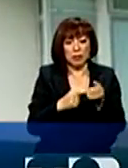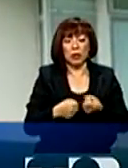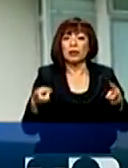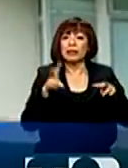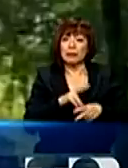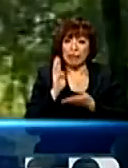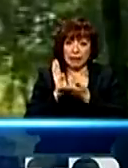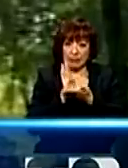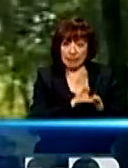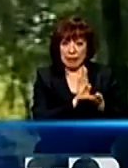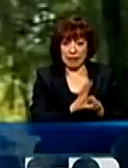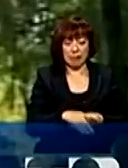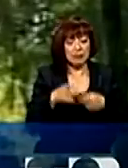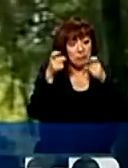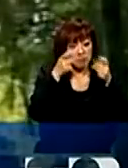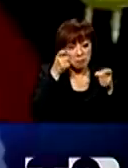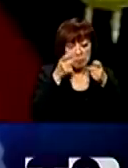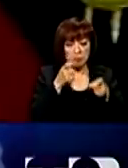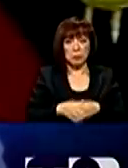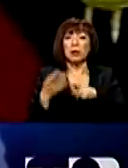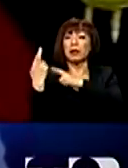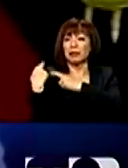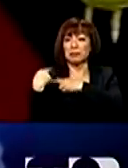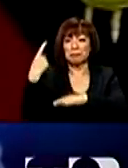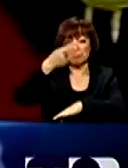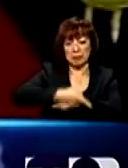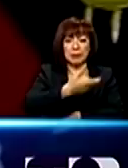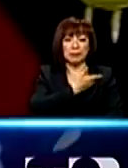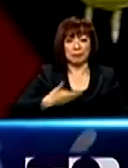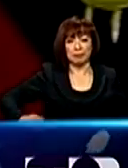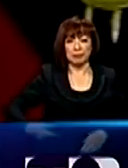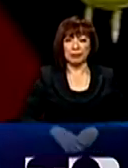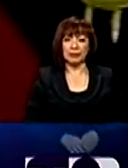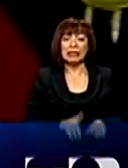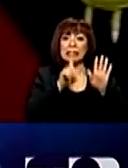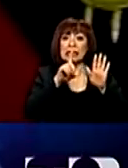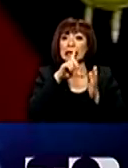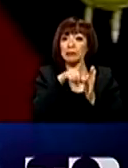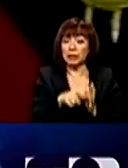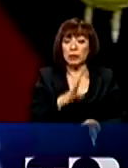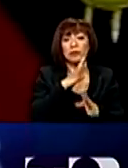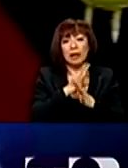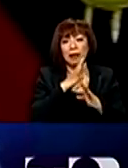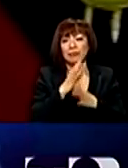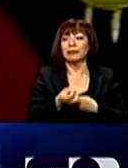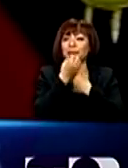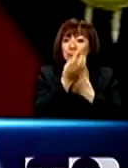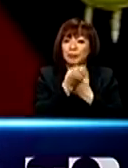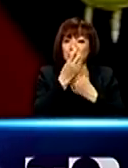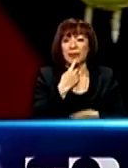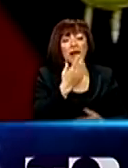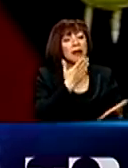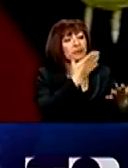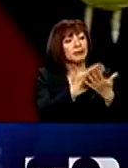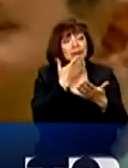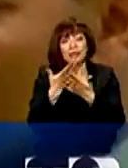las funciones que le encargó el presidente. Además, en los 6 minutos con 14 segundos que dura el video, le agradeció a sus